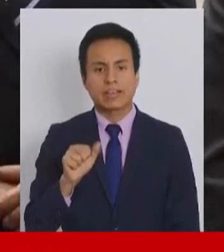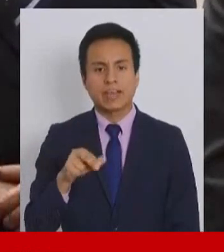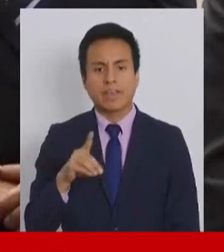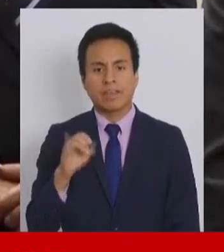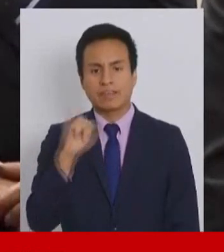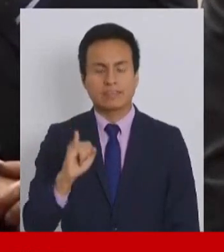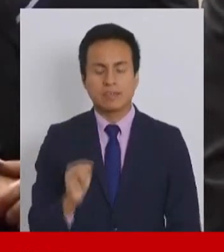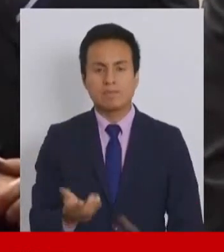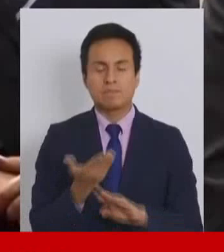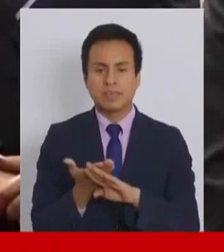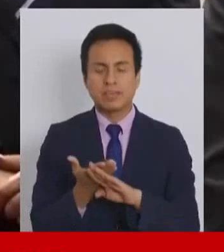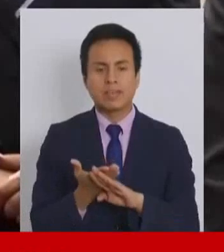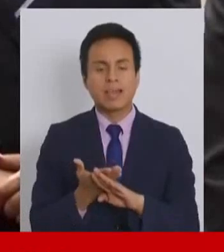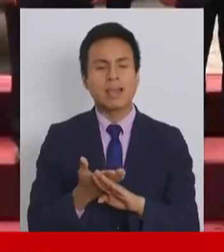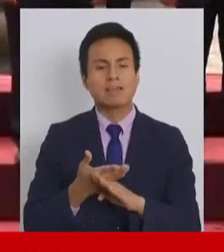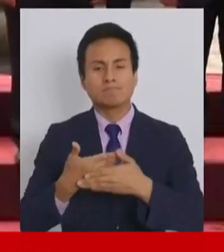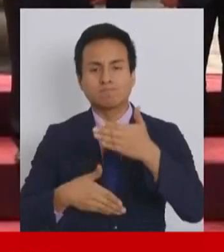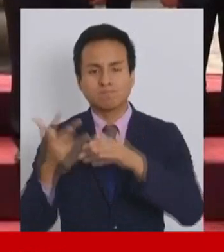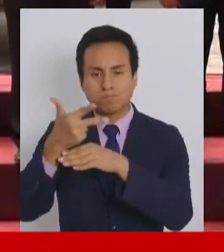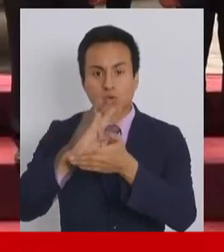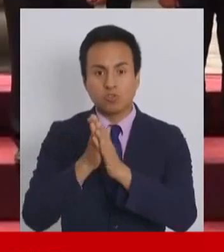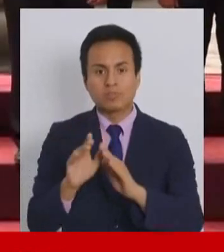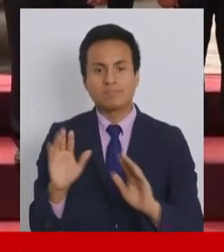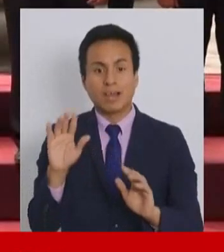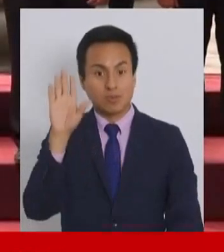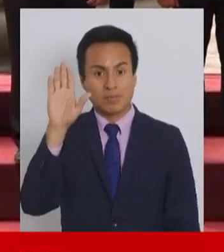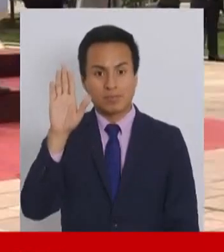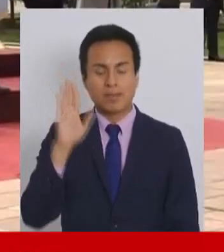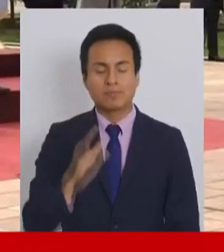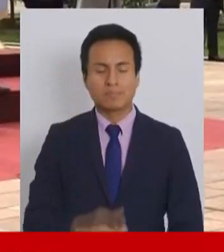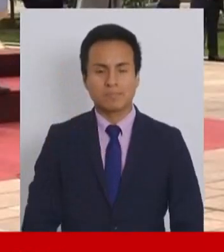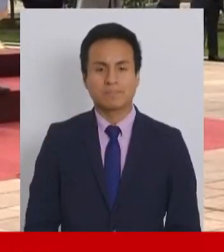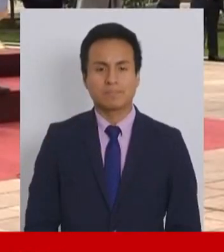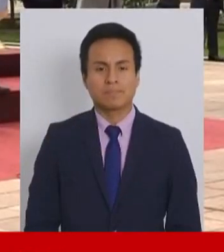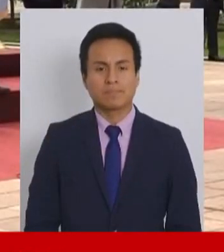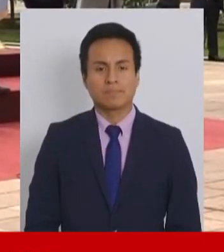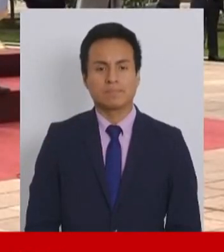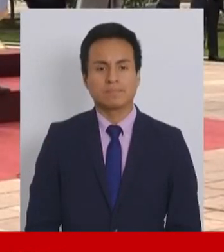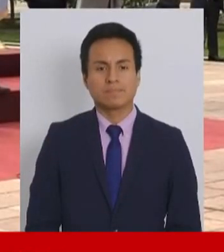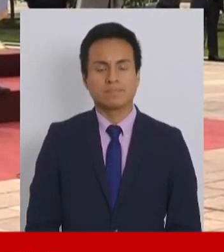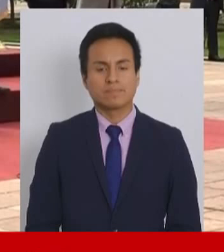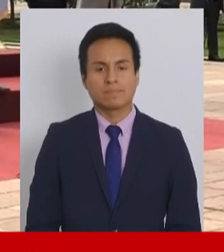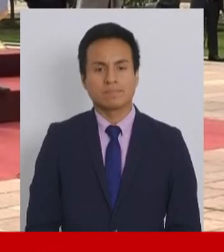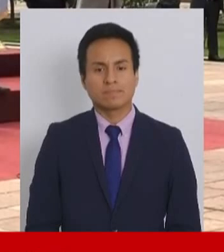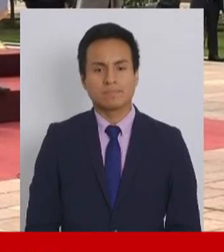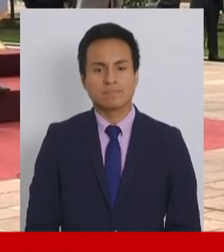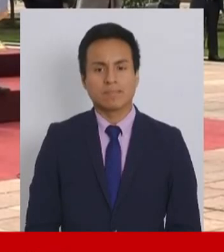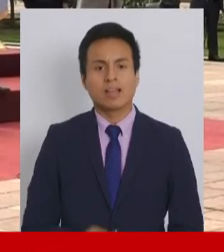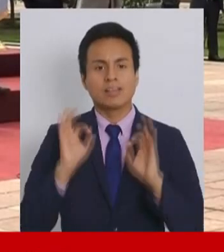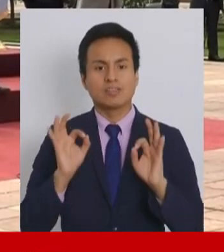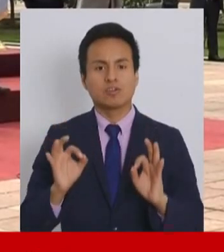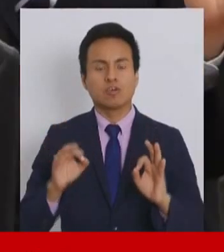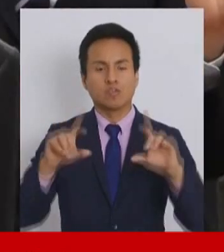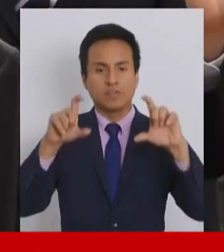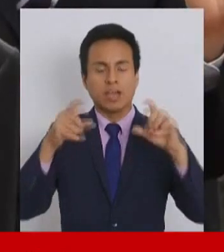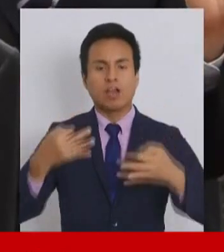pedir, saludando a los medios, por favor, levantamos una mano. La imagen que va a quedar de esta visita y ahí tenemos oficial